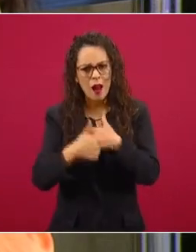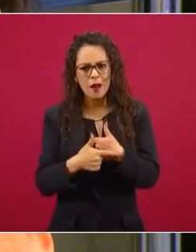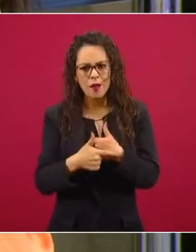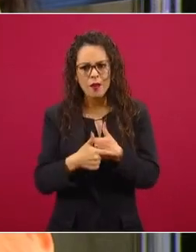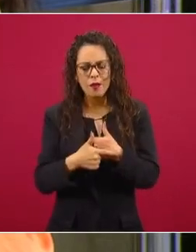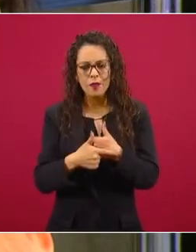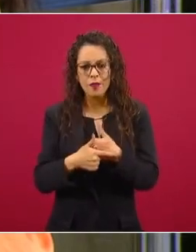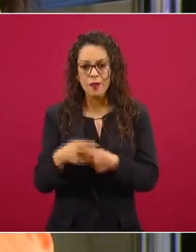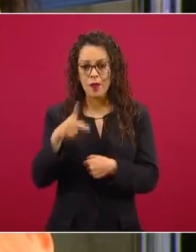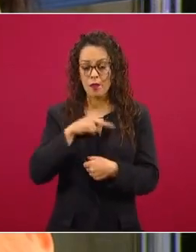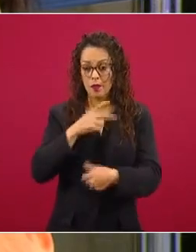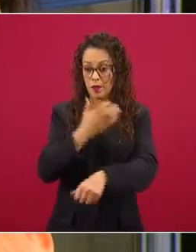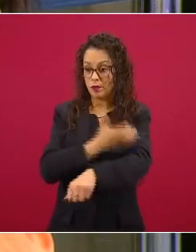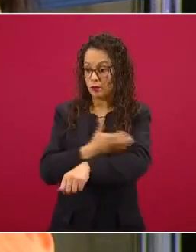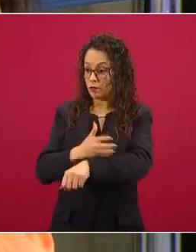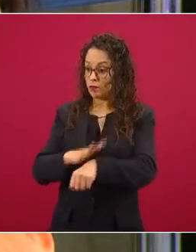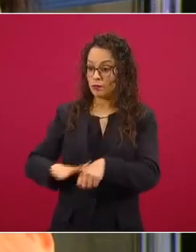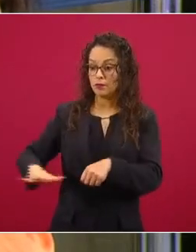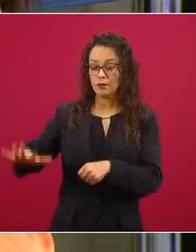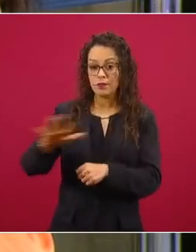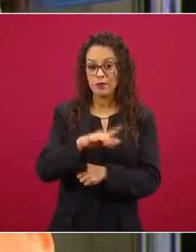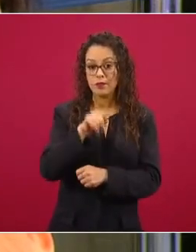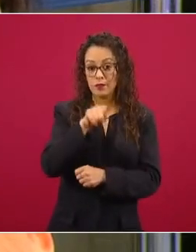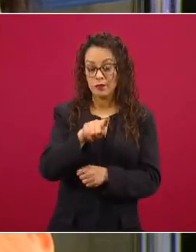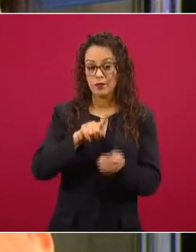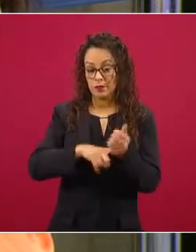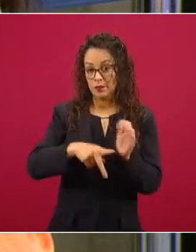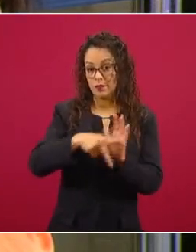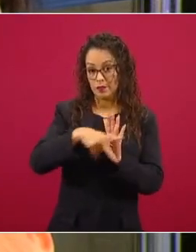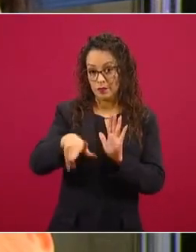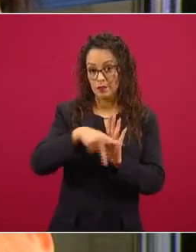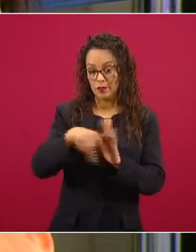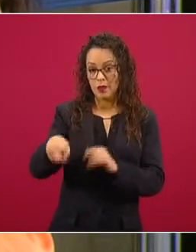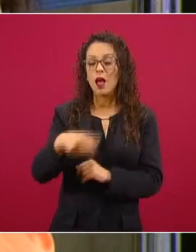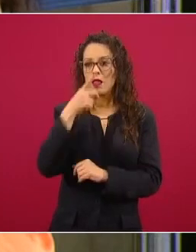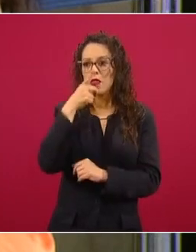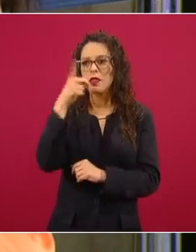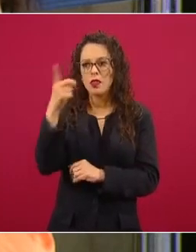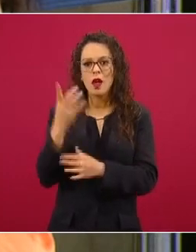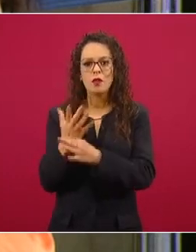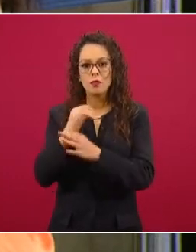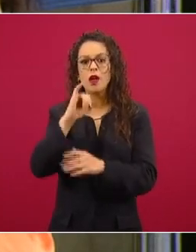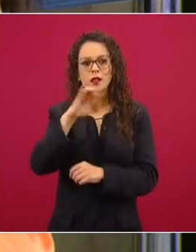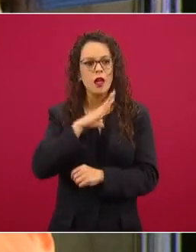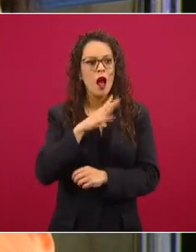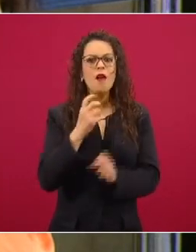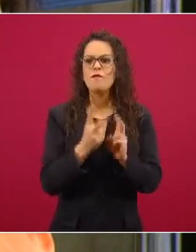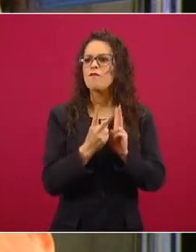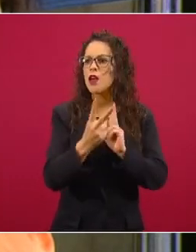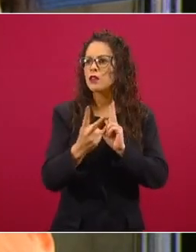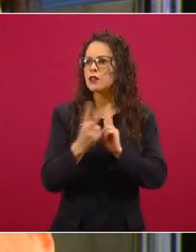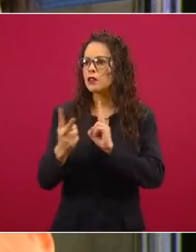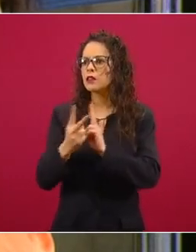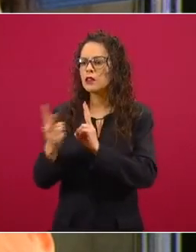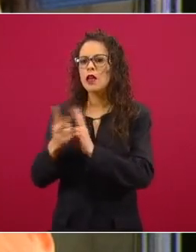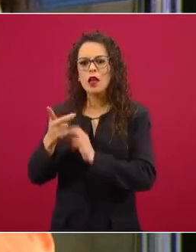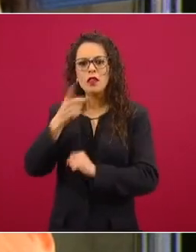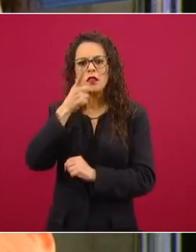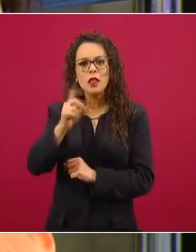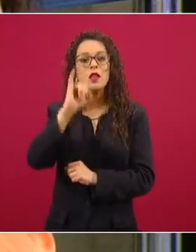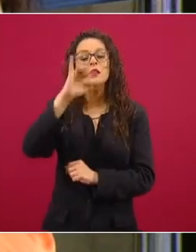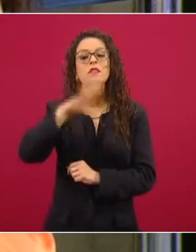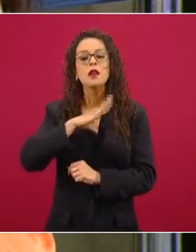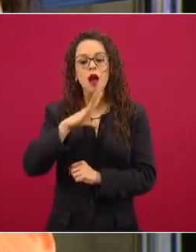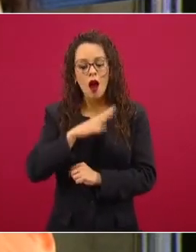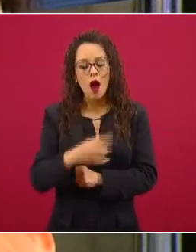testimonios de los colegas de medios nacionales y corresponsales señalaban que sí había vecinos que afirmaban que había menores de